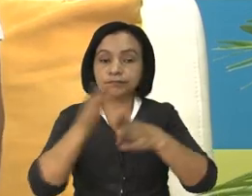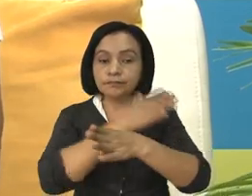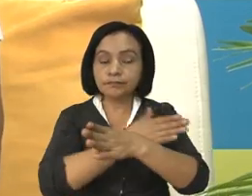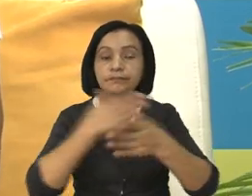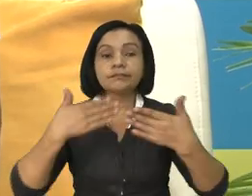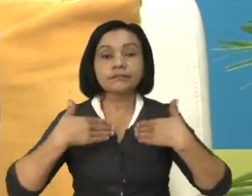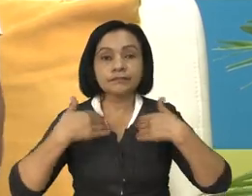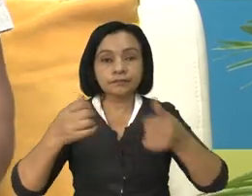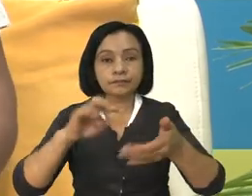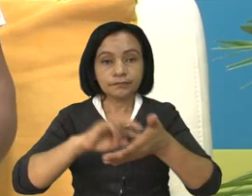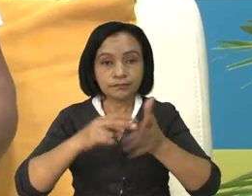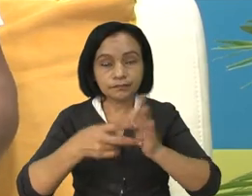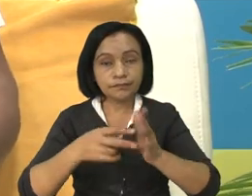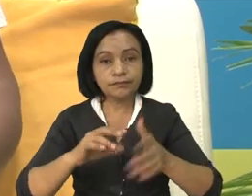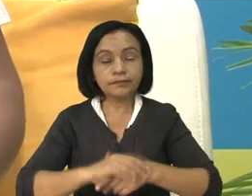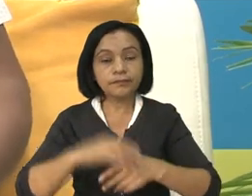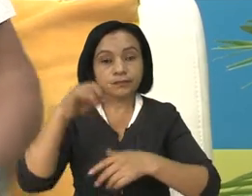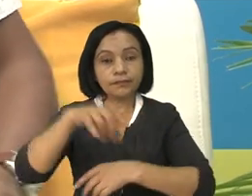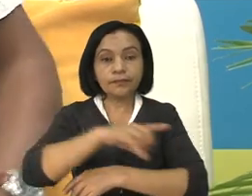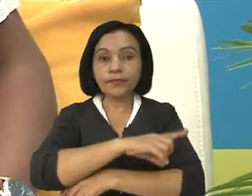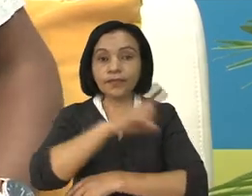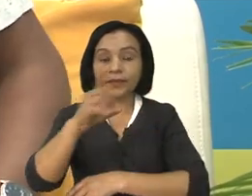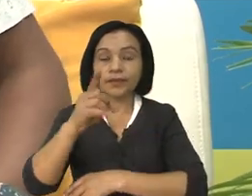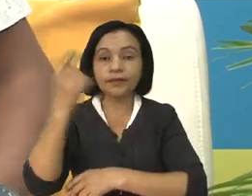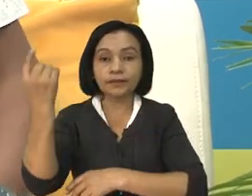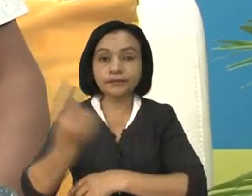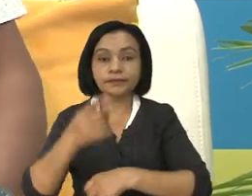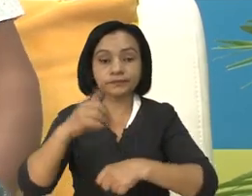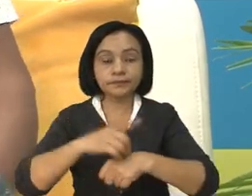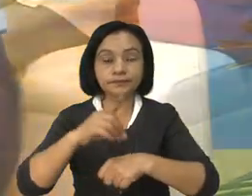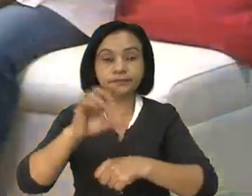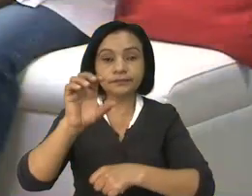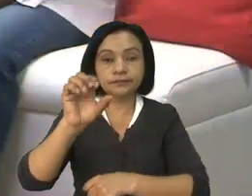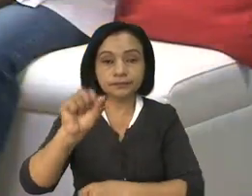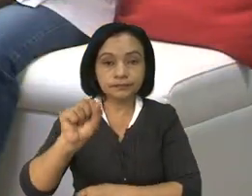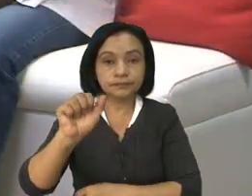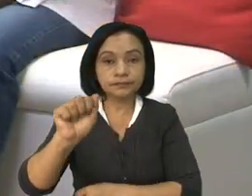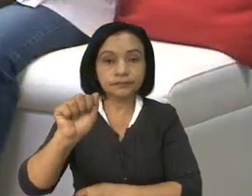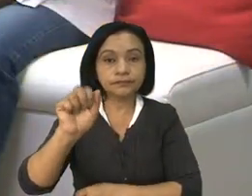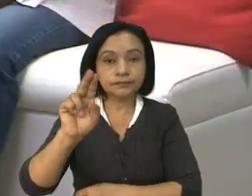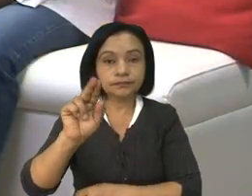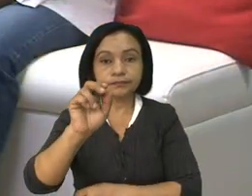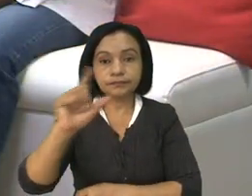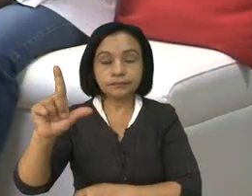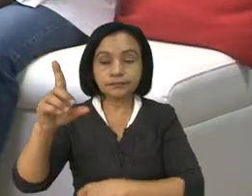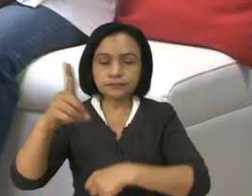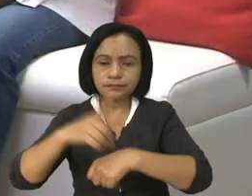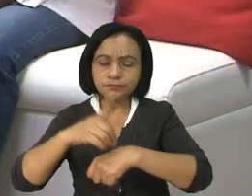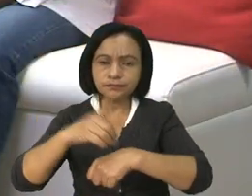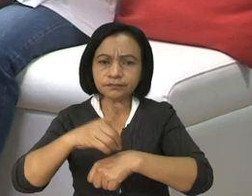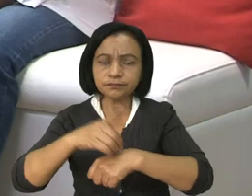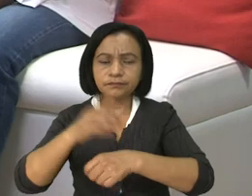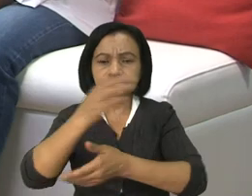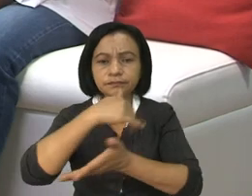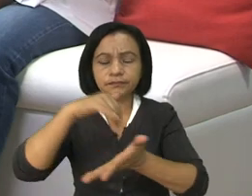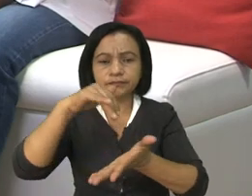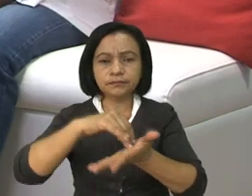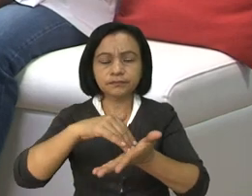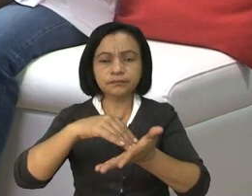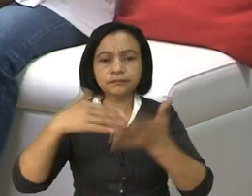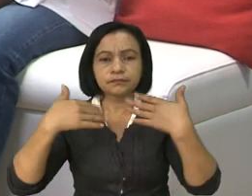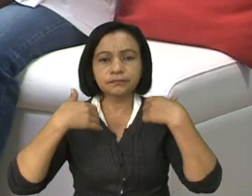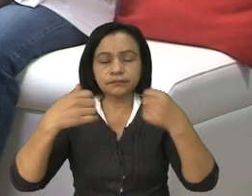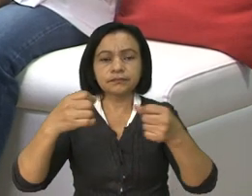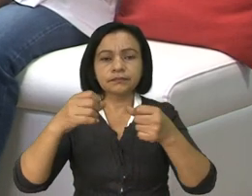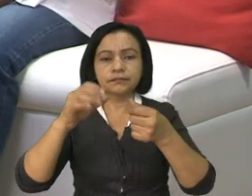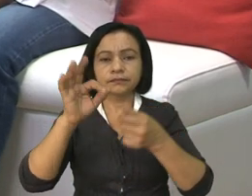Prevenir es Salud. El día de hoy contamos con la presencia del doctor Saúl Cruz, médico general del Centro de Salud